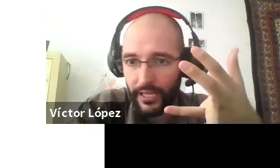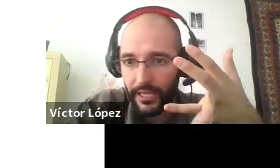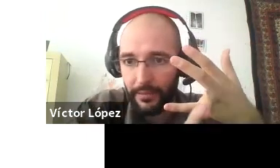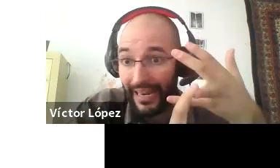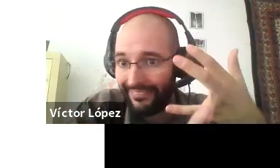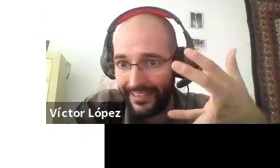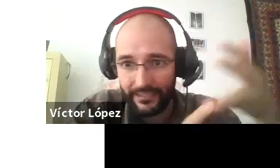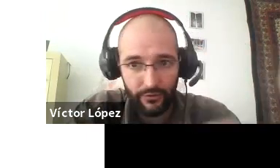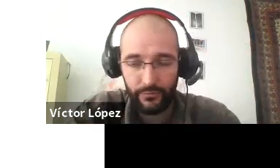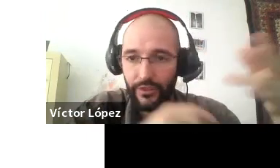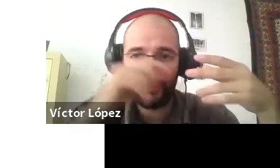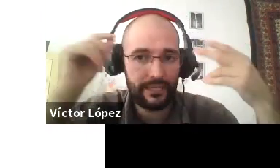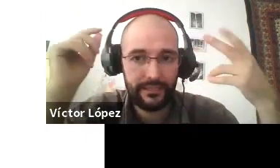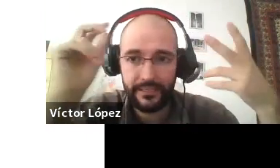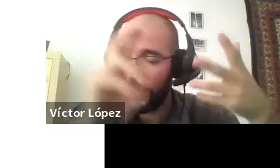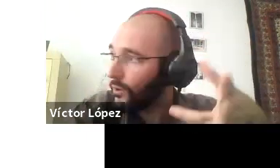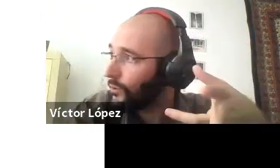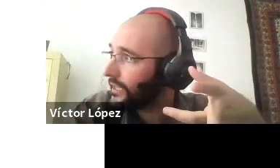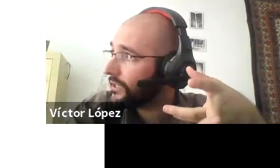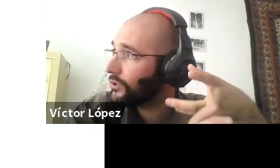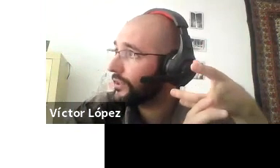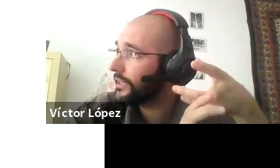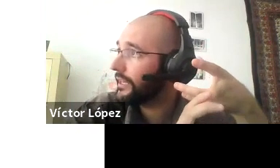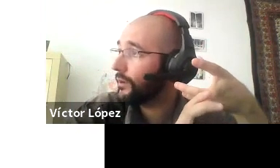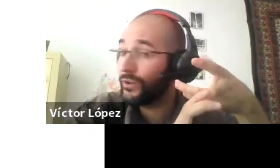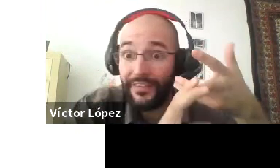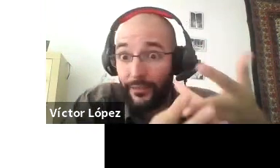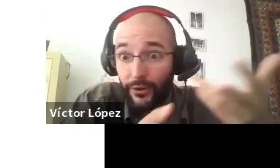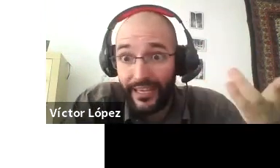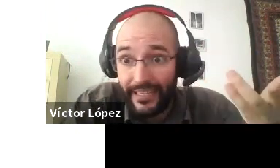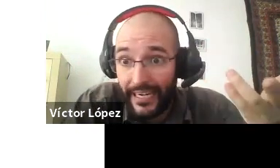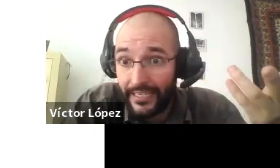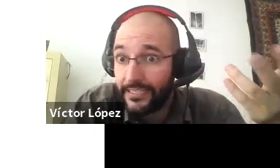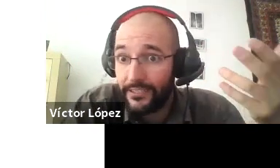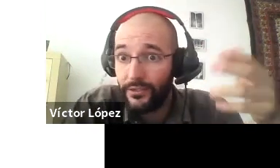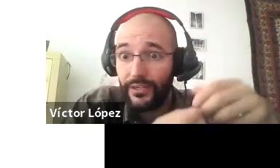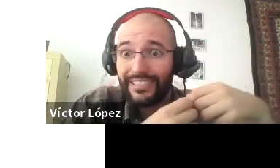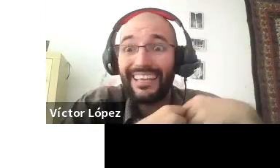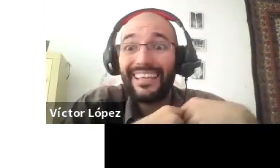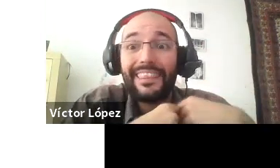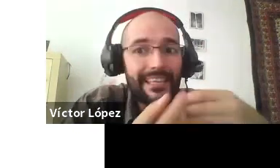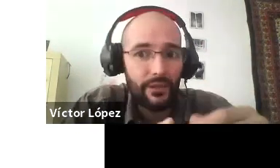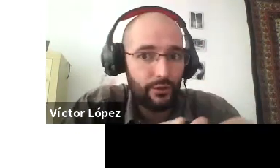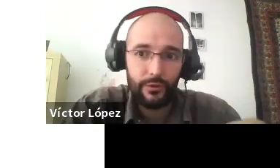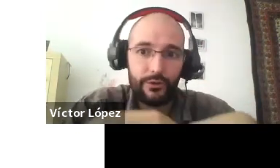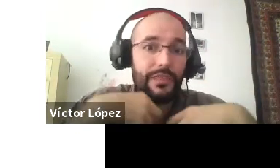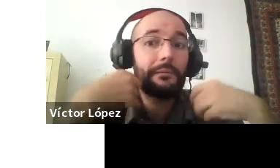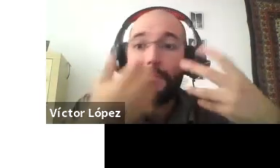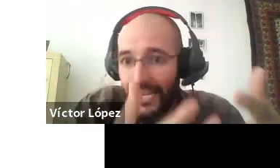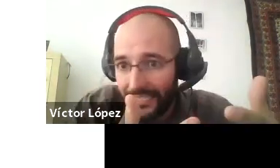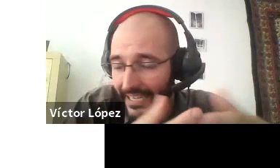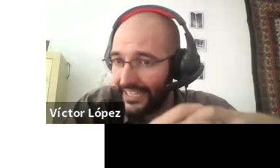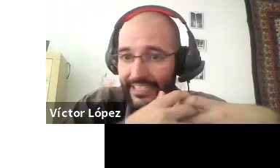de plantas, ¿no?, como decíamos antes, un detector de un afinador de guitarras, ¿no? O sea, hay cientos, por no